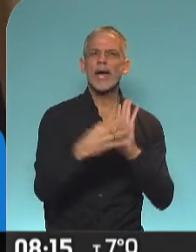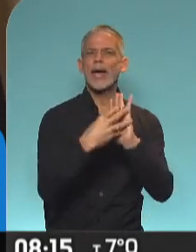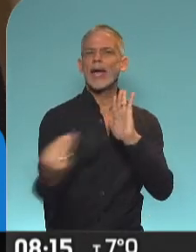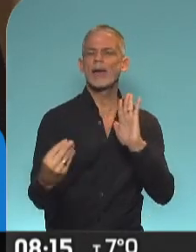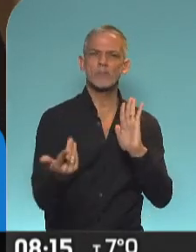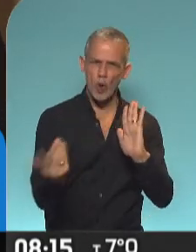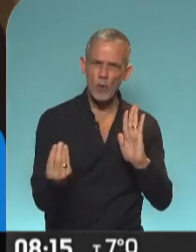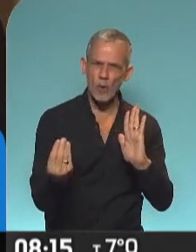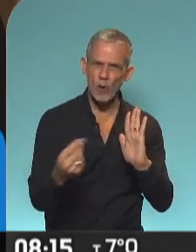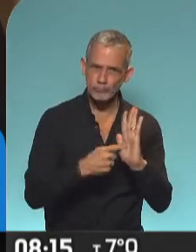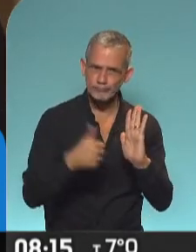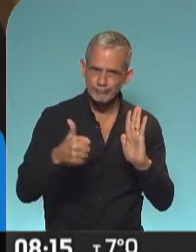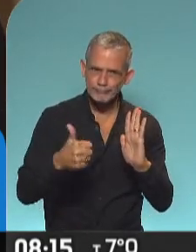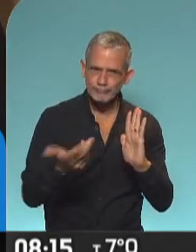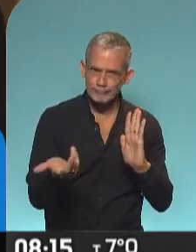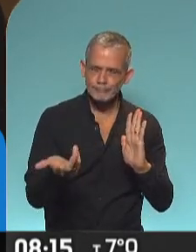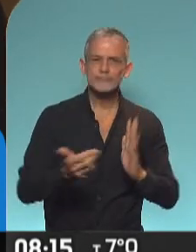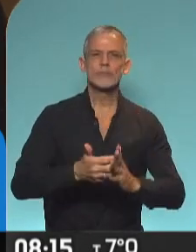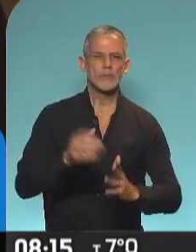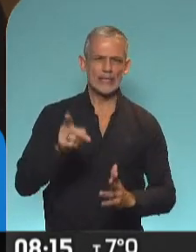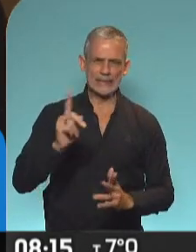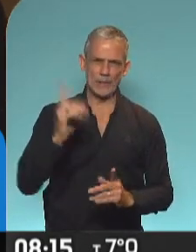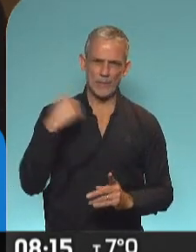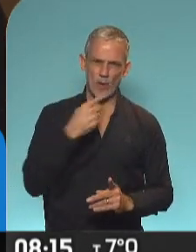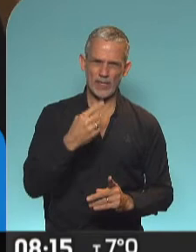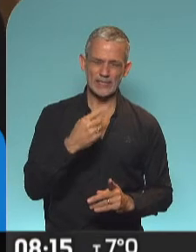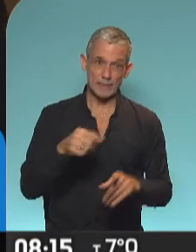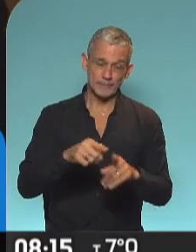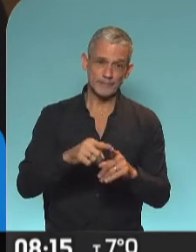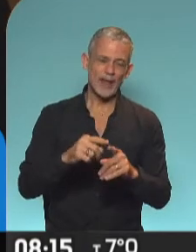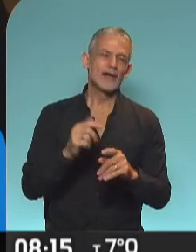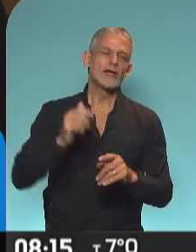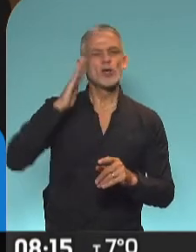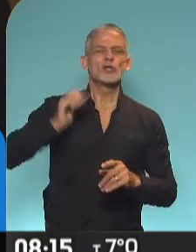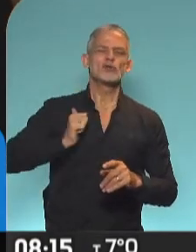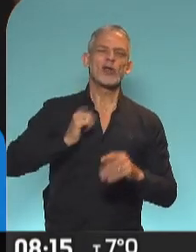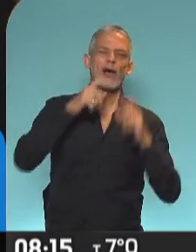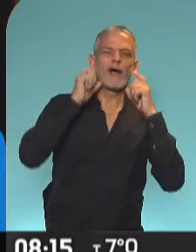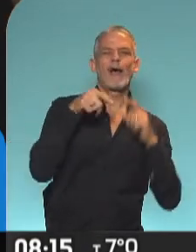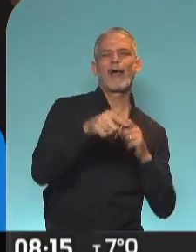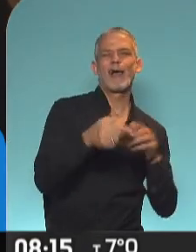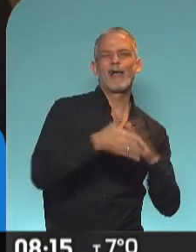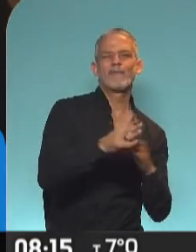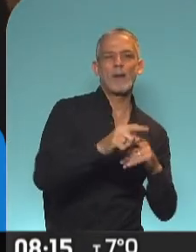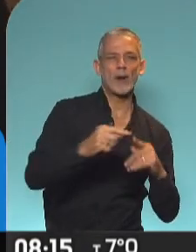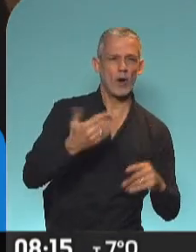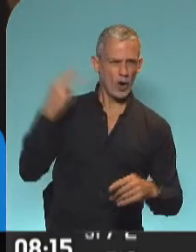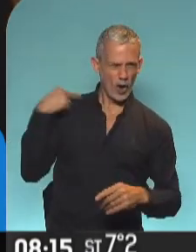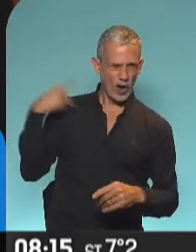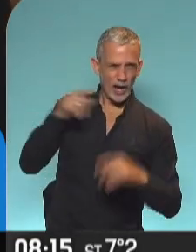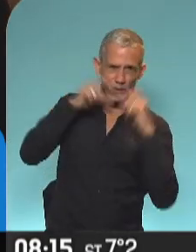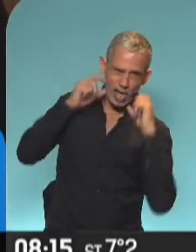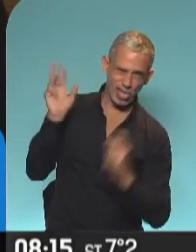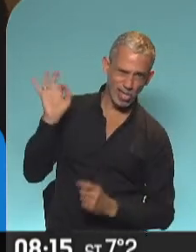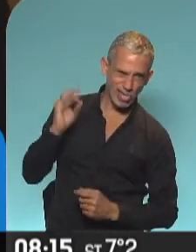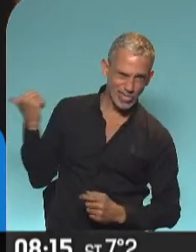conductas sociales? Bueno, es esto que decía, ¿no? Y era interesante lo que vos decías, el soldado usa barbijo, pero el jefe no. Los generales no. Digamos,